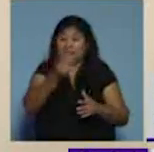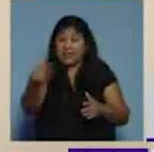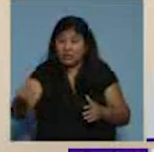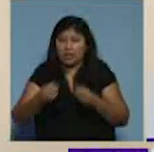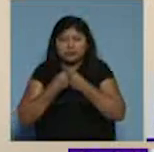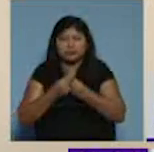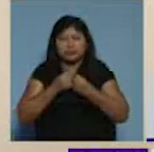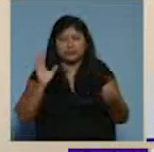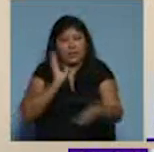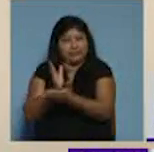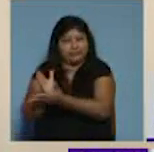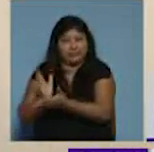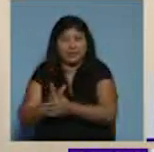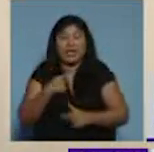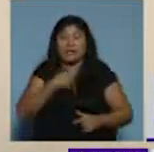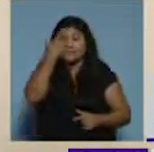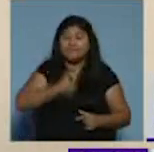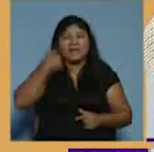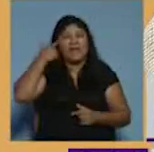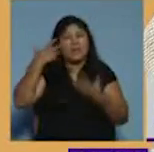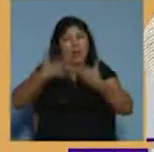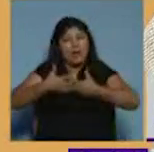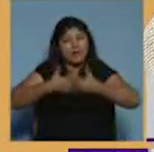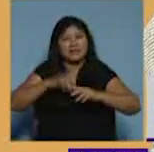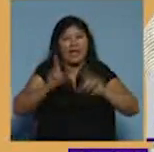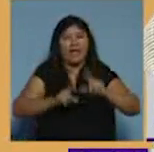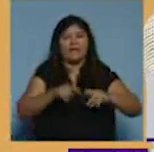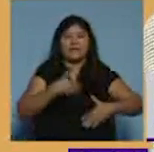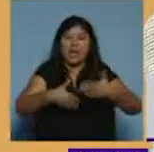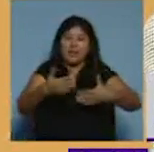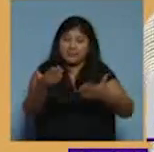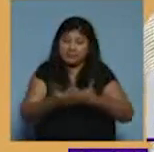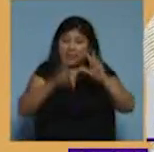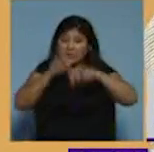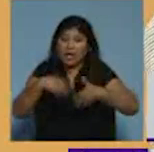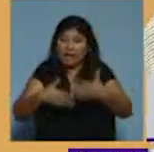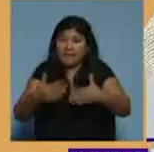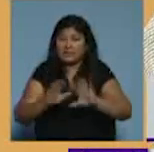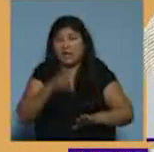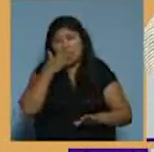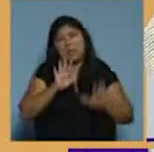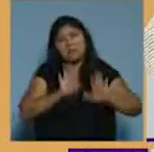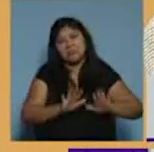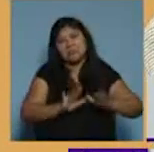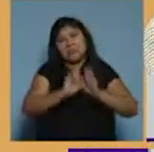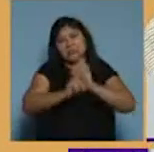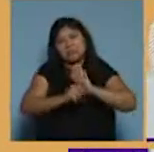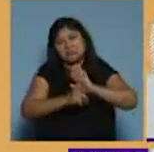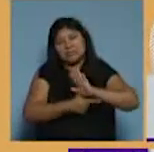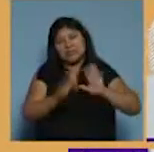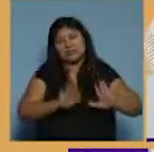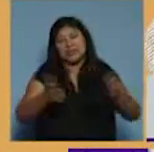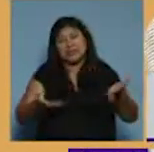pero que uno ve que a veces tienen un avance después se frenan o no sí por supuesto que esto como dije una